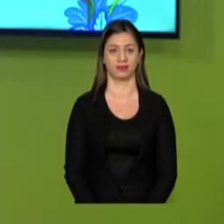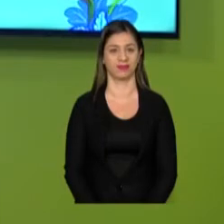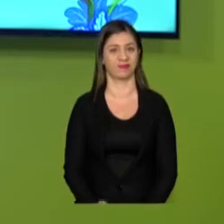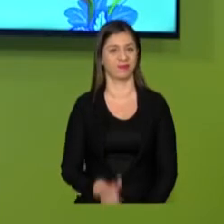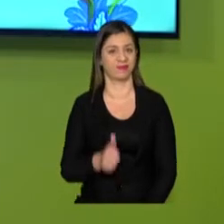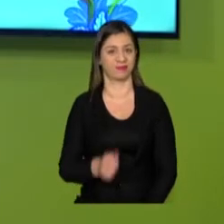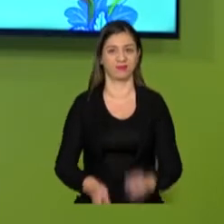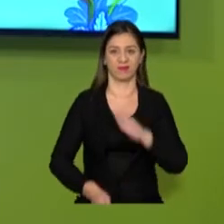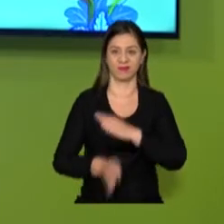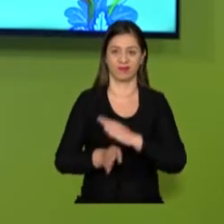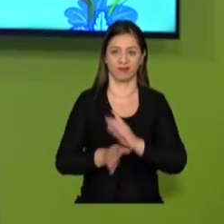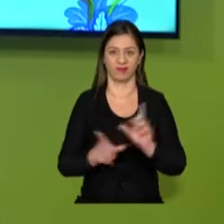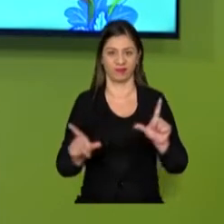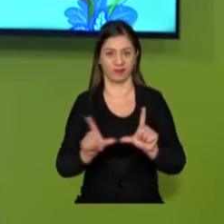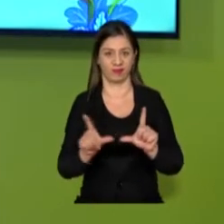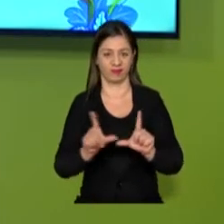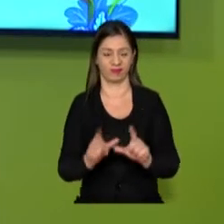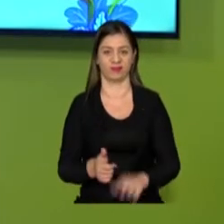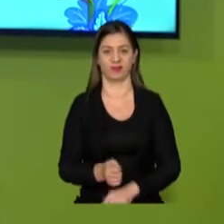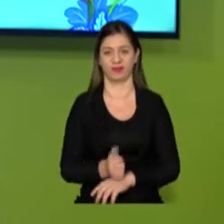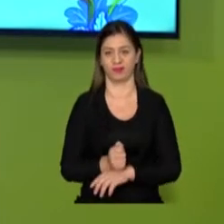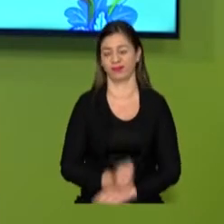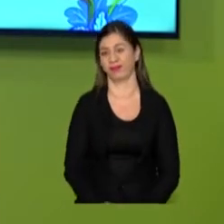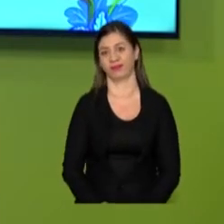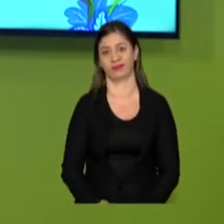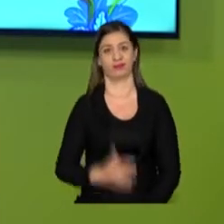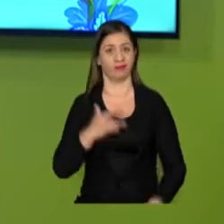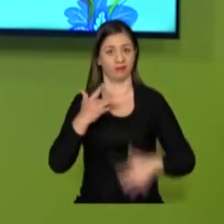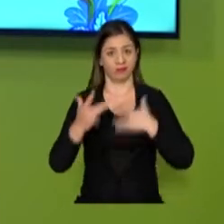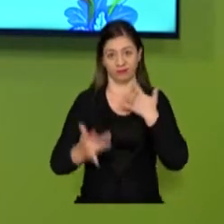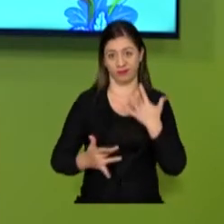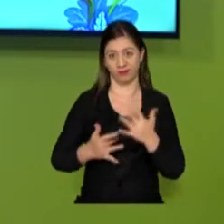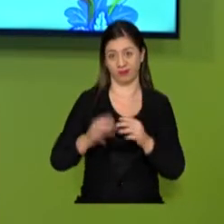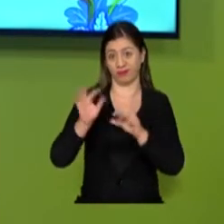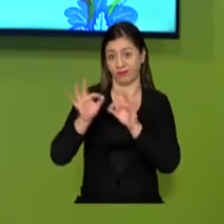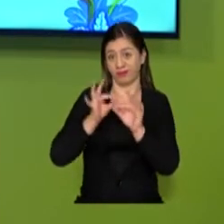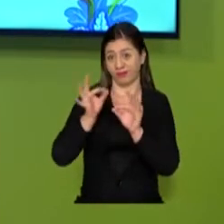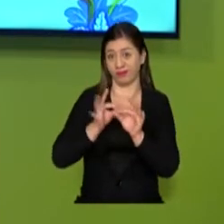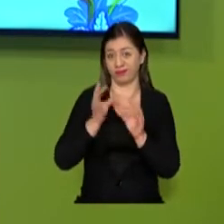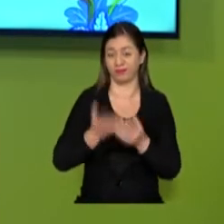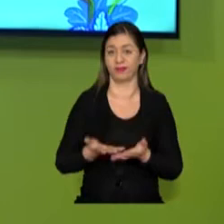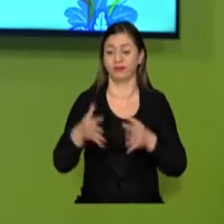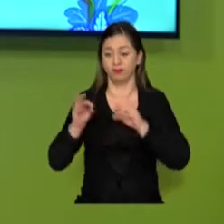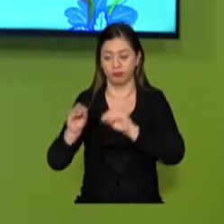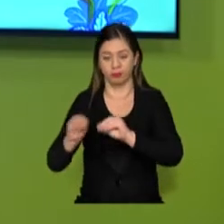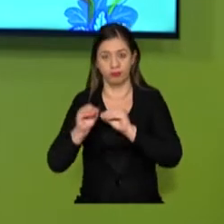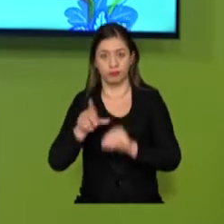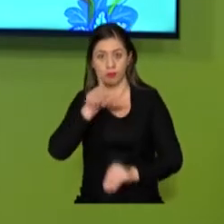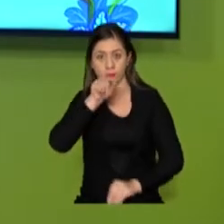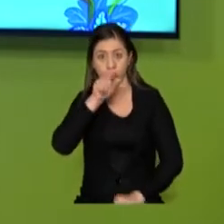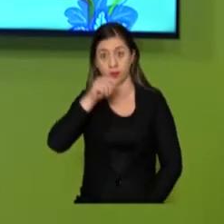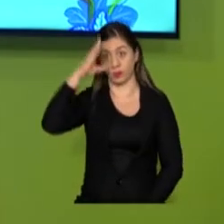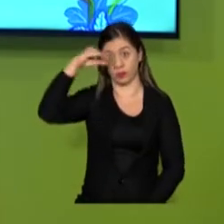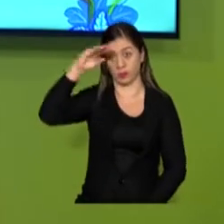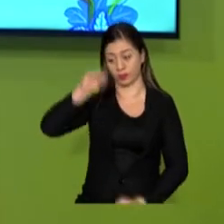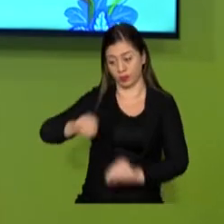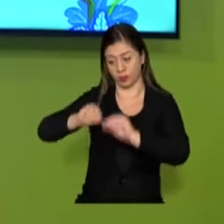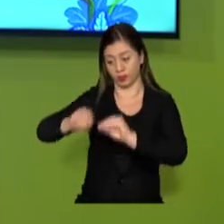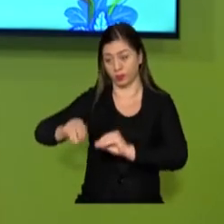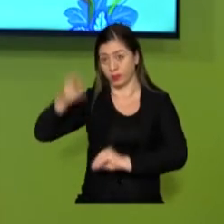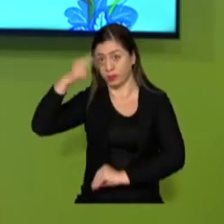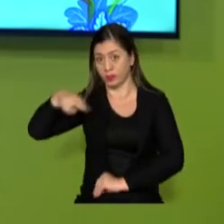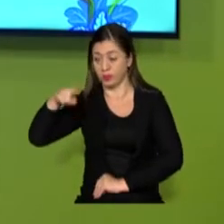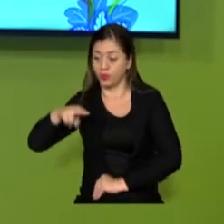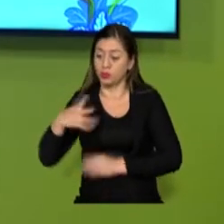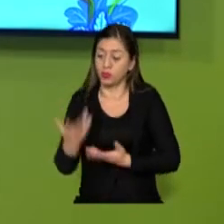Qué bueno que siguen en sintonía. Luego de disfrutar de unas ricas moras, Roque enseña a Rupito cómo se impulsa la agroecología en el